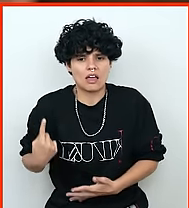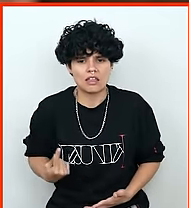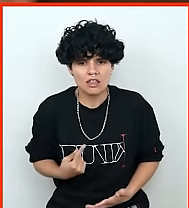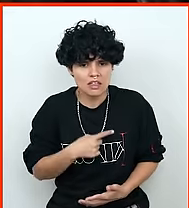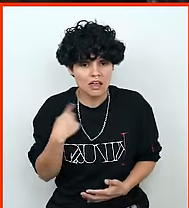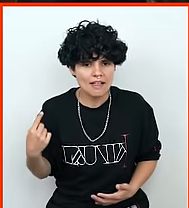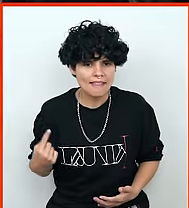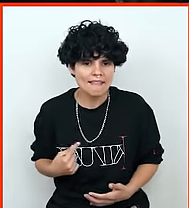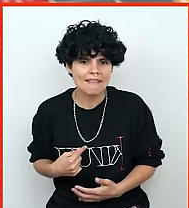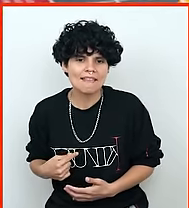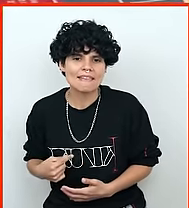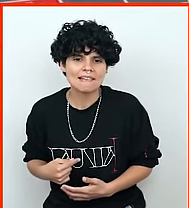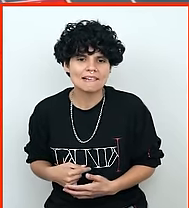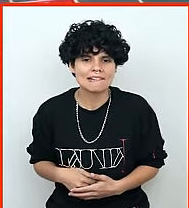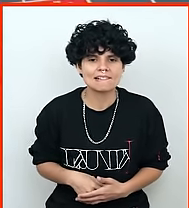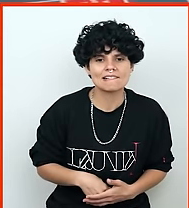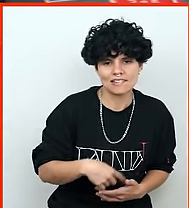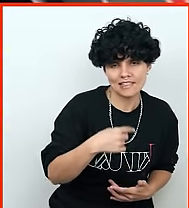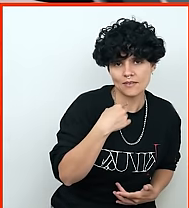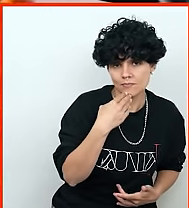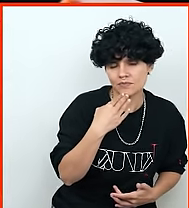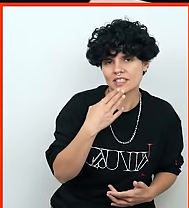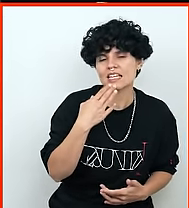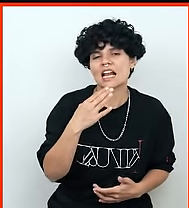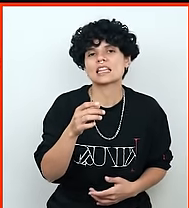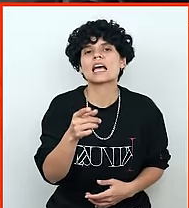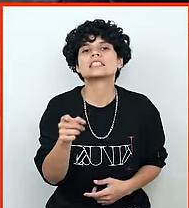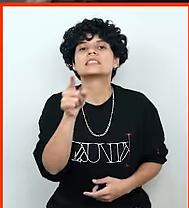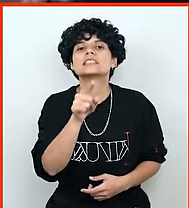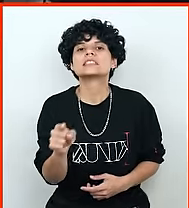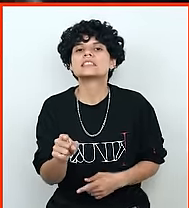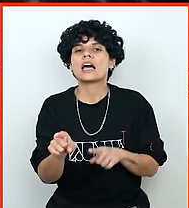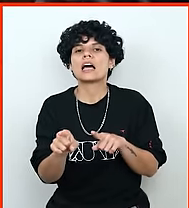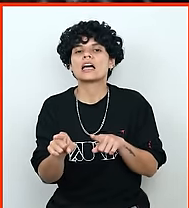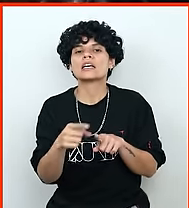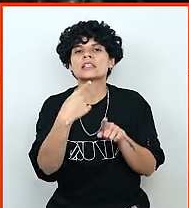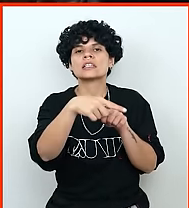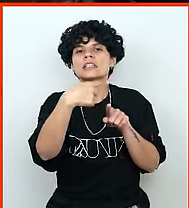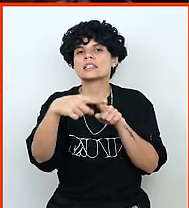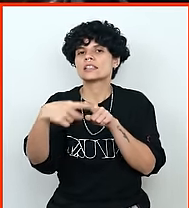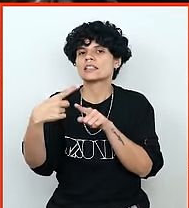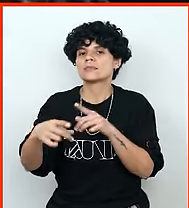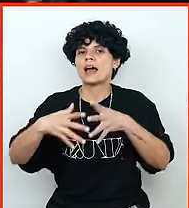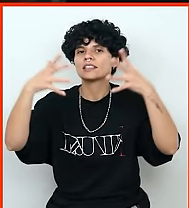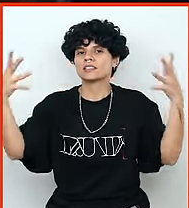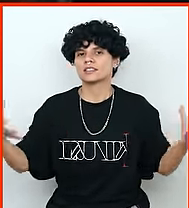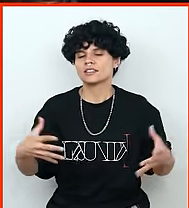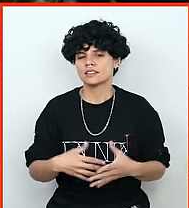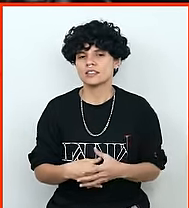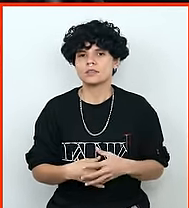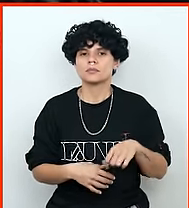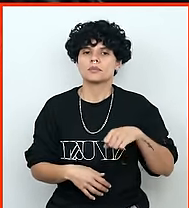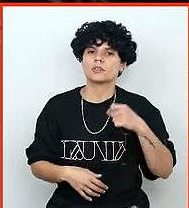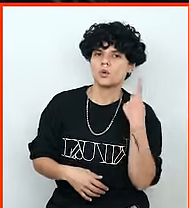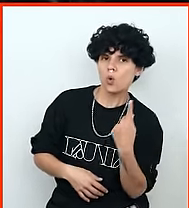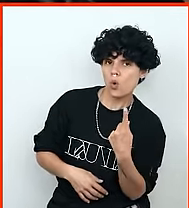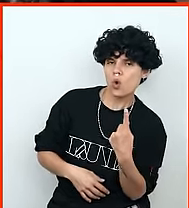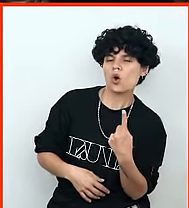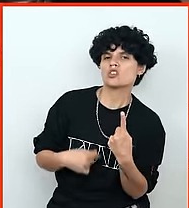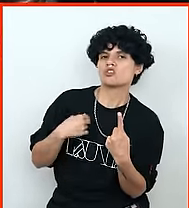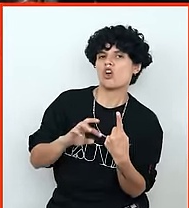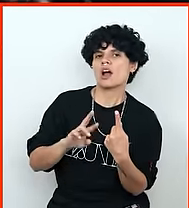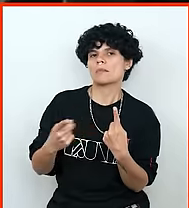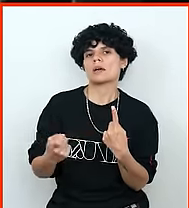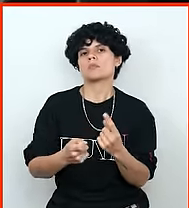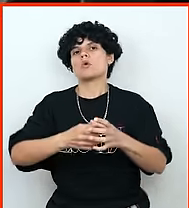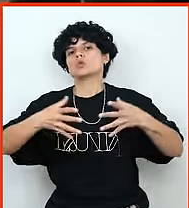para cagar acá, pues. Mira, yo aquí te engrosso el rata con ratas. Y lo amplío. Cacho. Lo de una weá particular, tiene